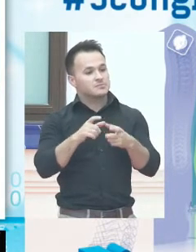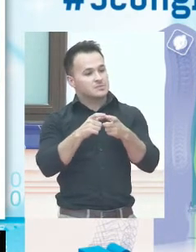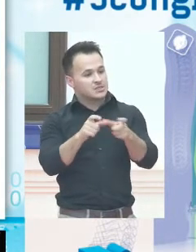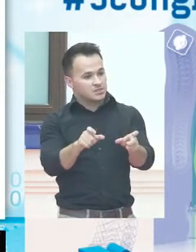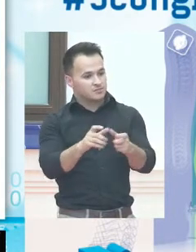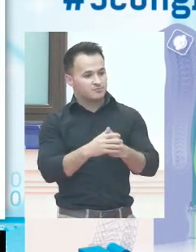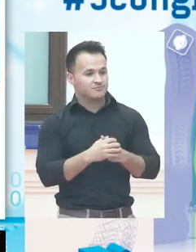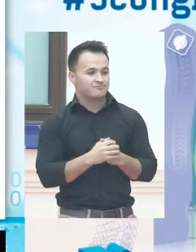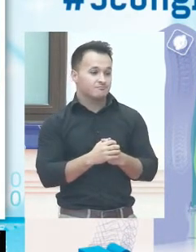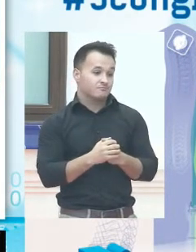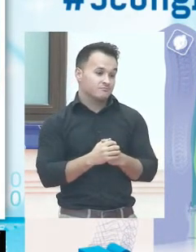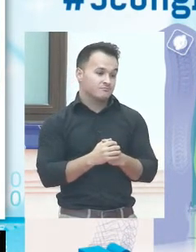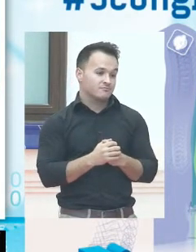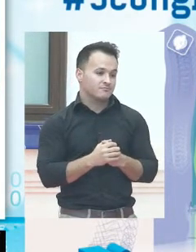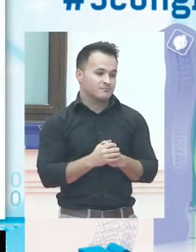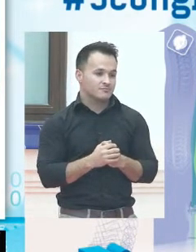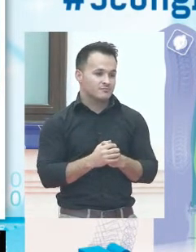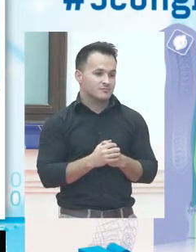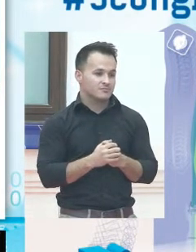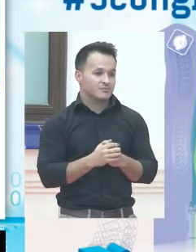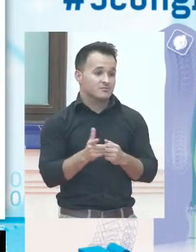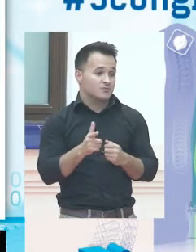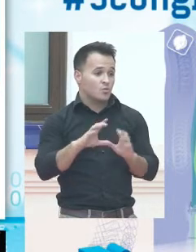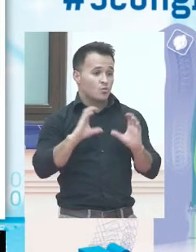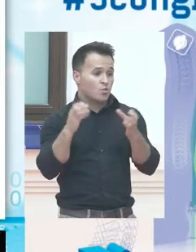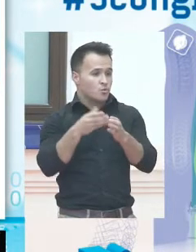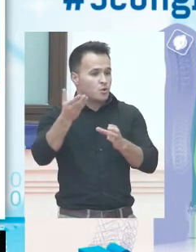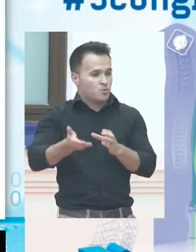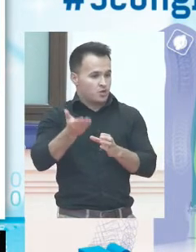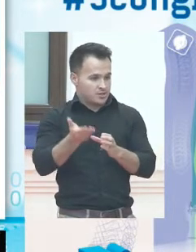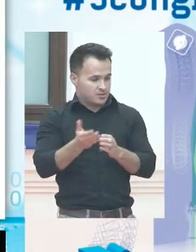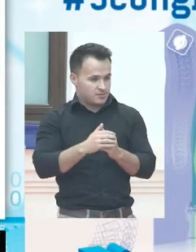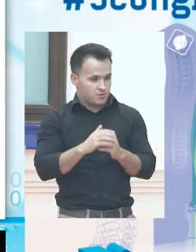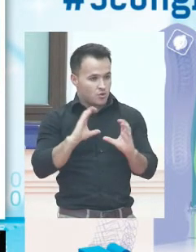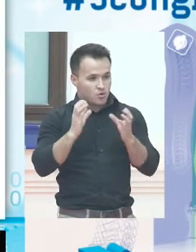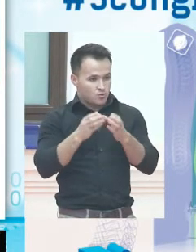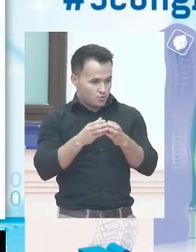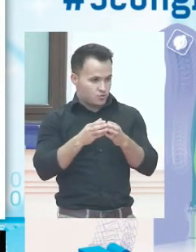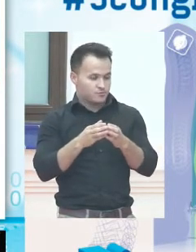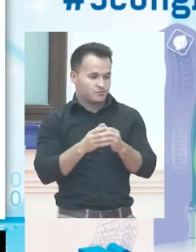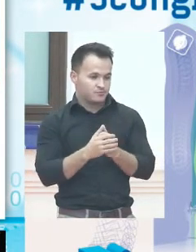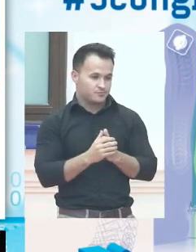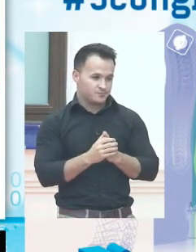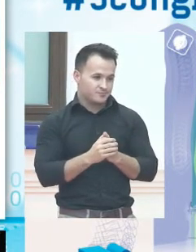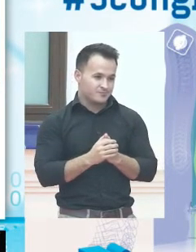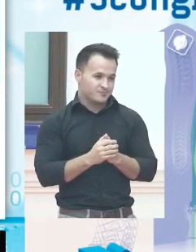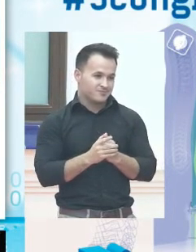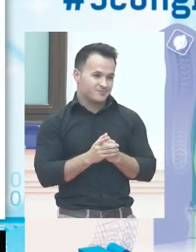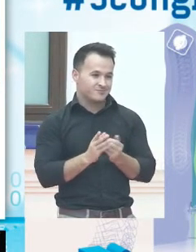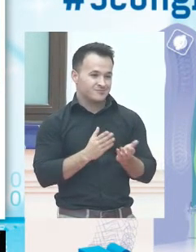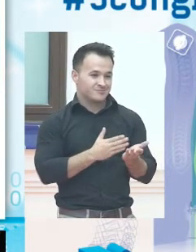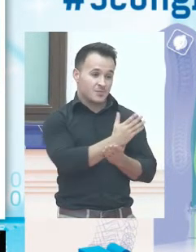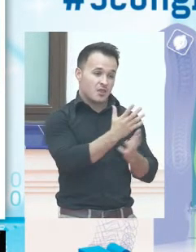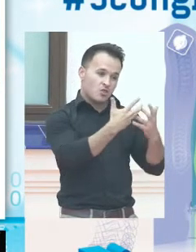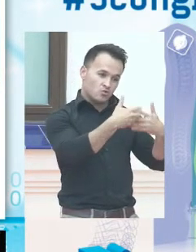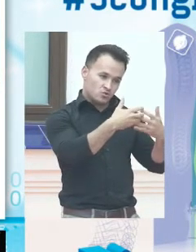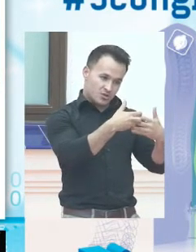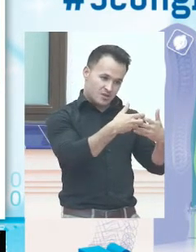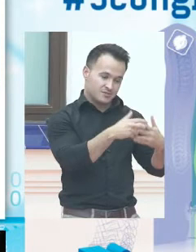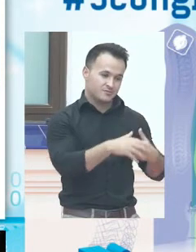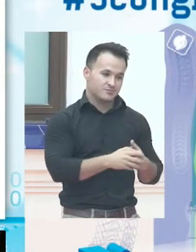Públicas noruego, que es Katarina de Brisis. En fin, es un grupo muy importante, es una junta directiva de muy alto nivel. Y en la parte industrial, el segundo